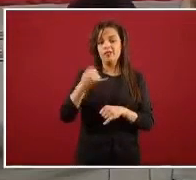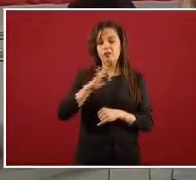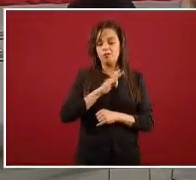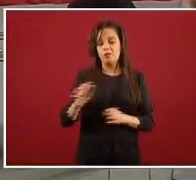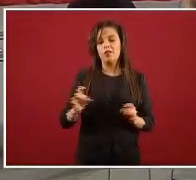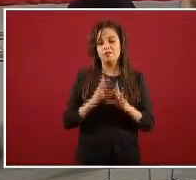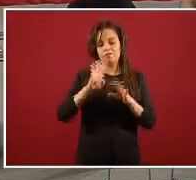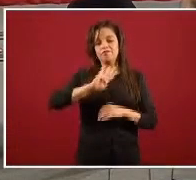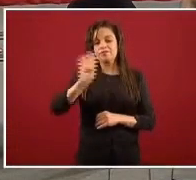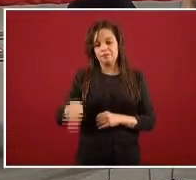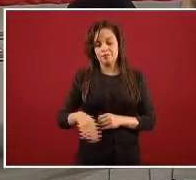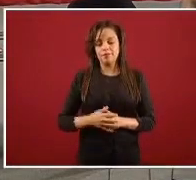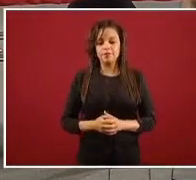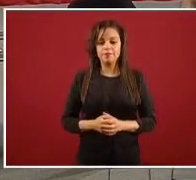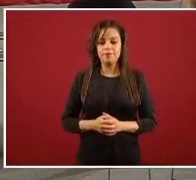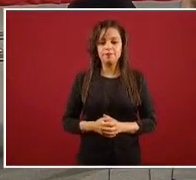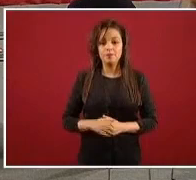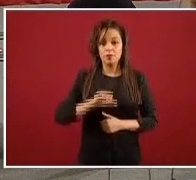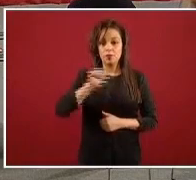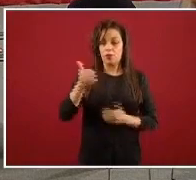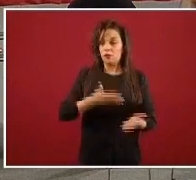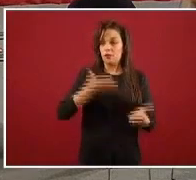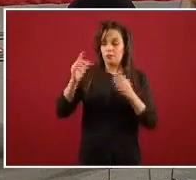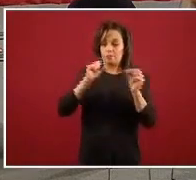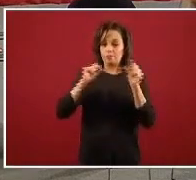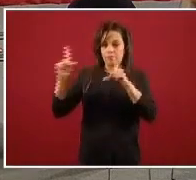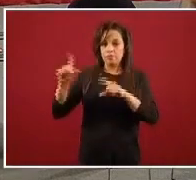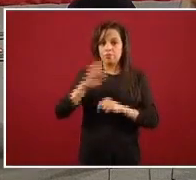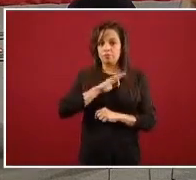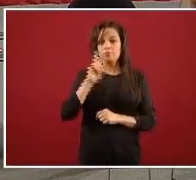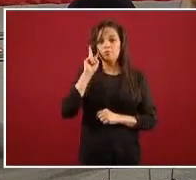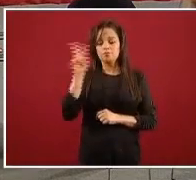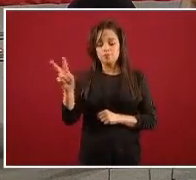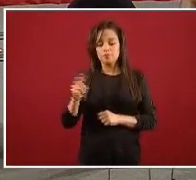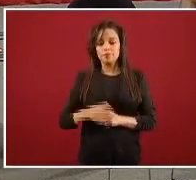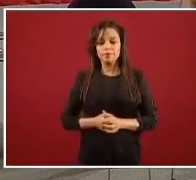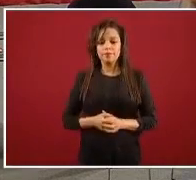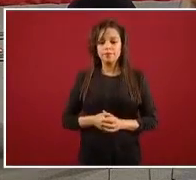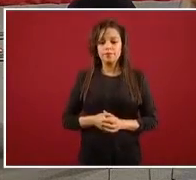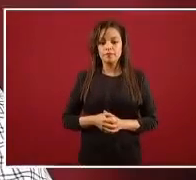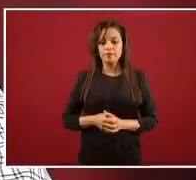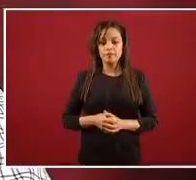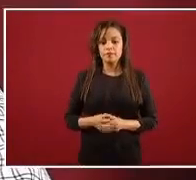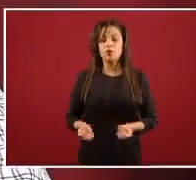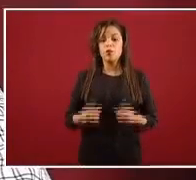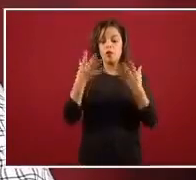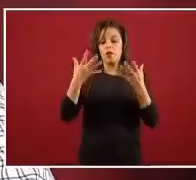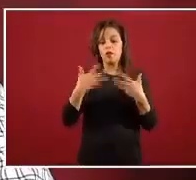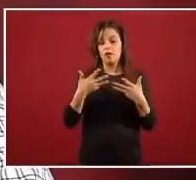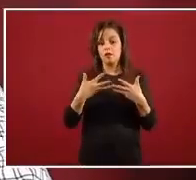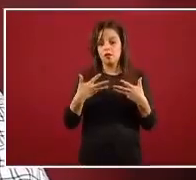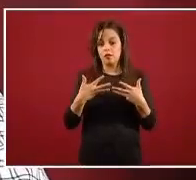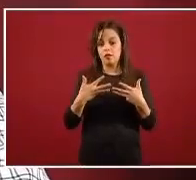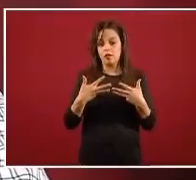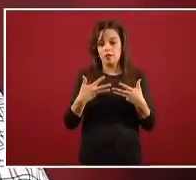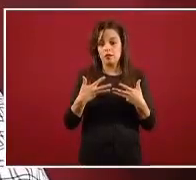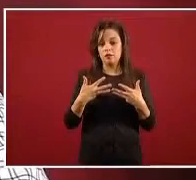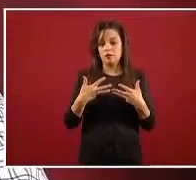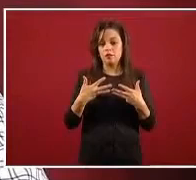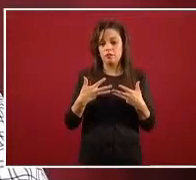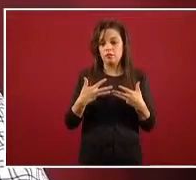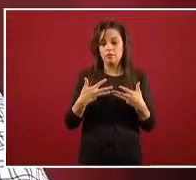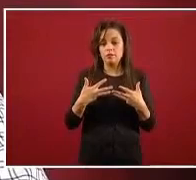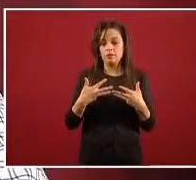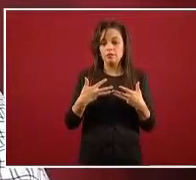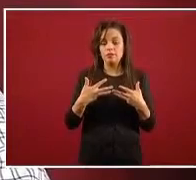siguiente gráfica nos vuelve a actualizar la cantidad de casos que en su momento ya no tienen un nexo